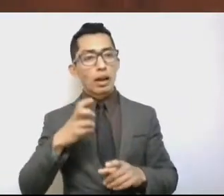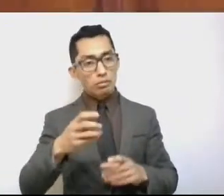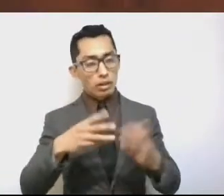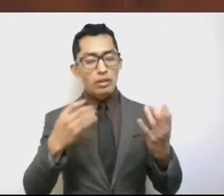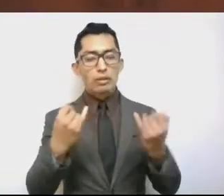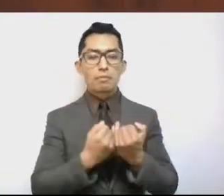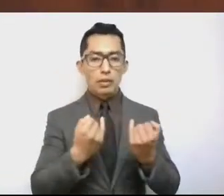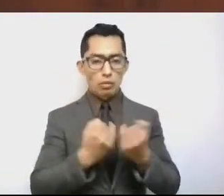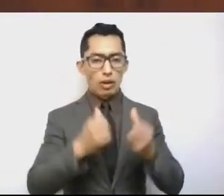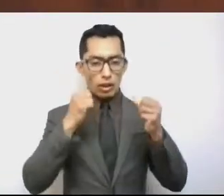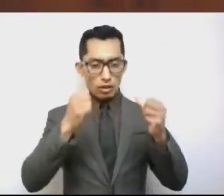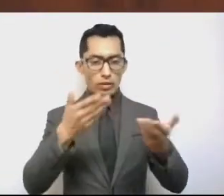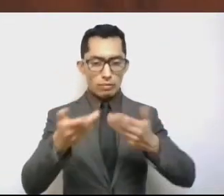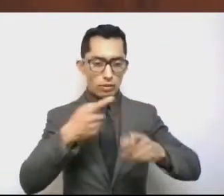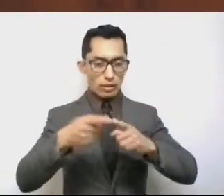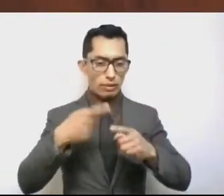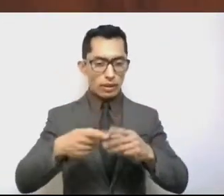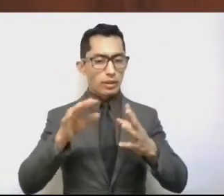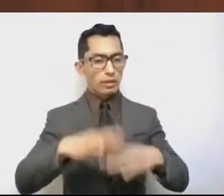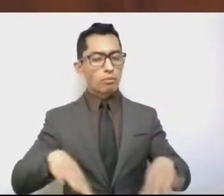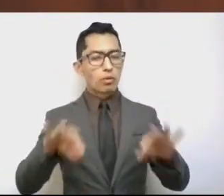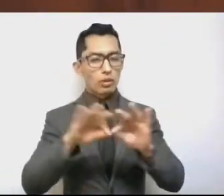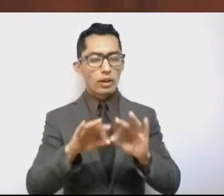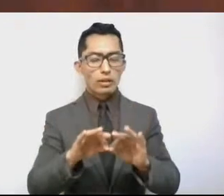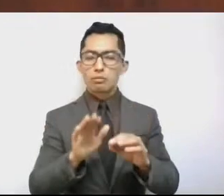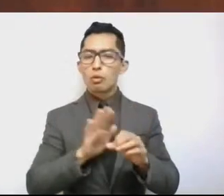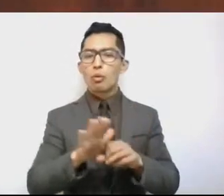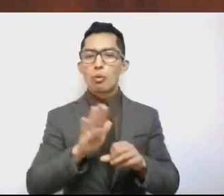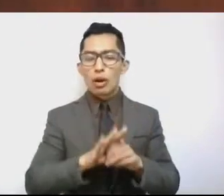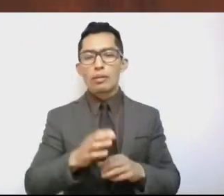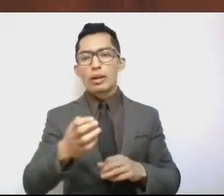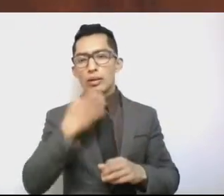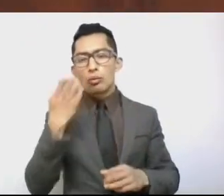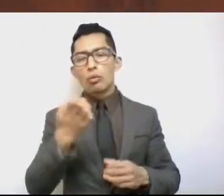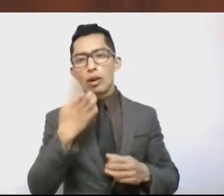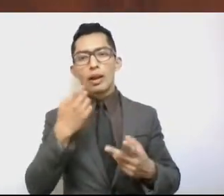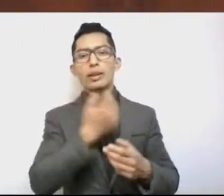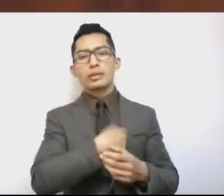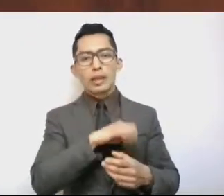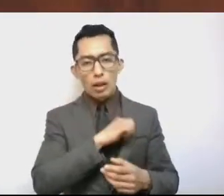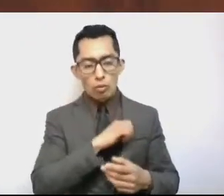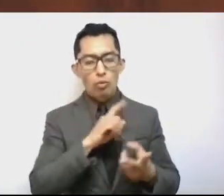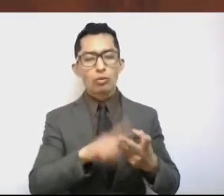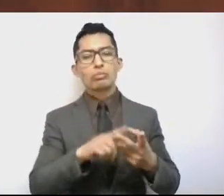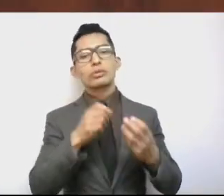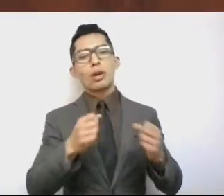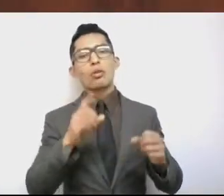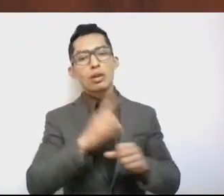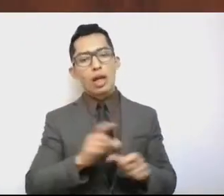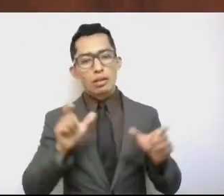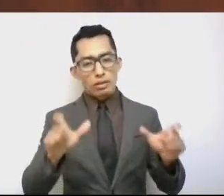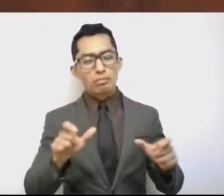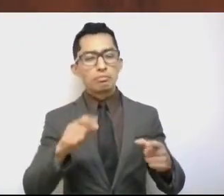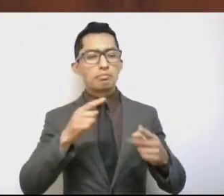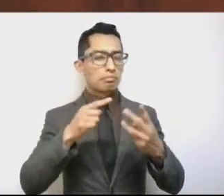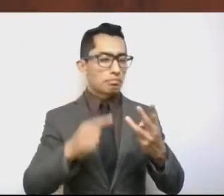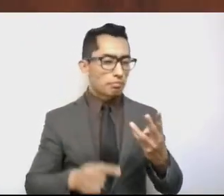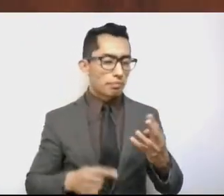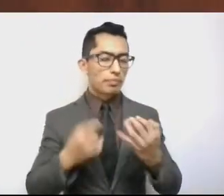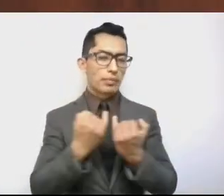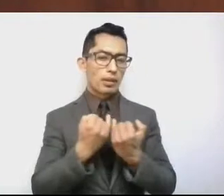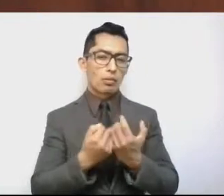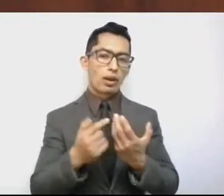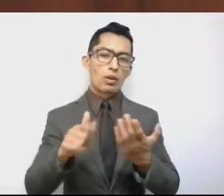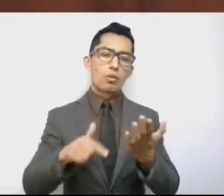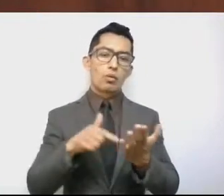de servicios fundamentales, como lo es educación, salud, seguridad, y también en capacidades de